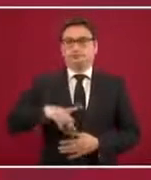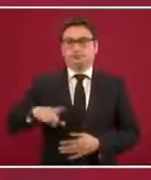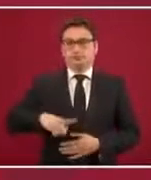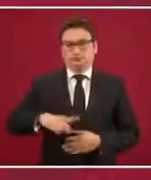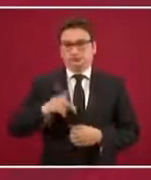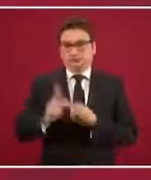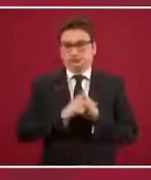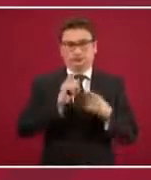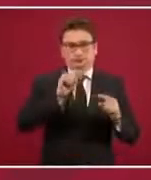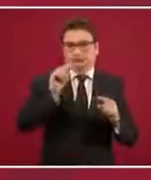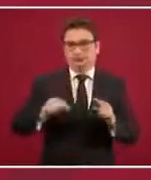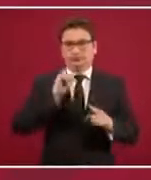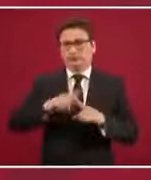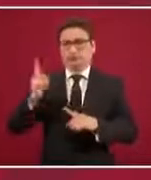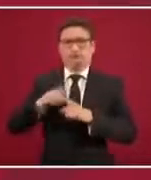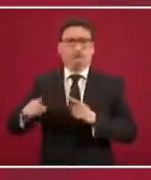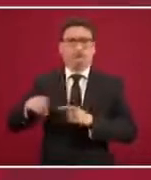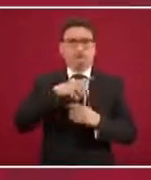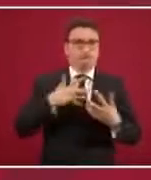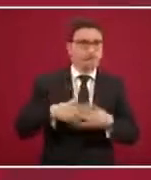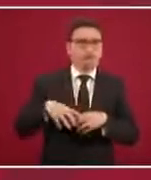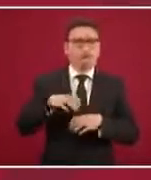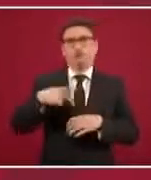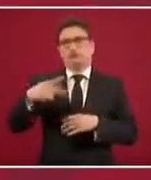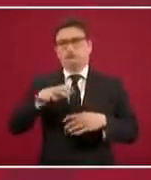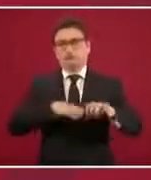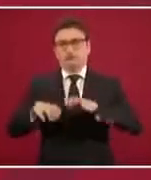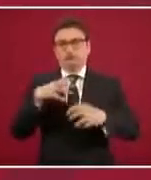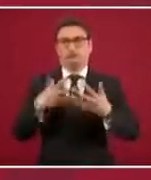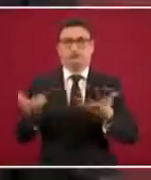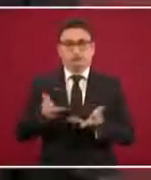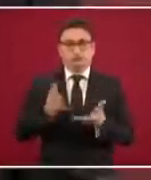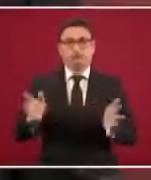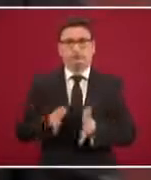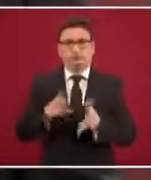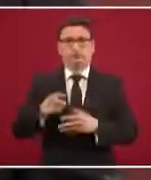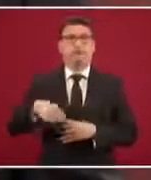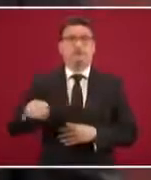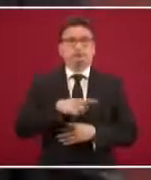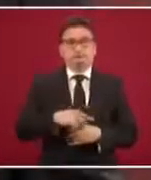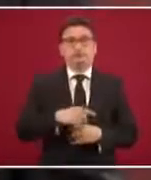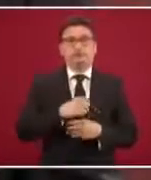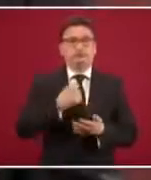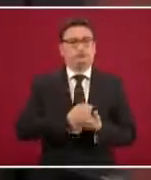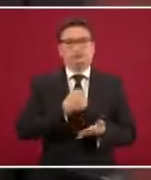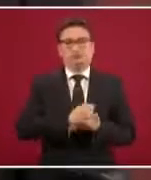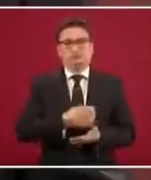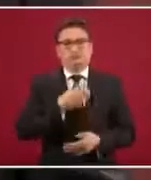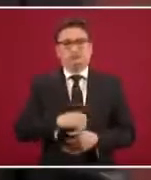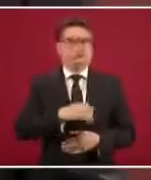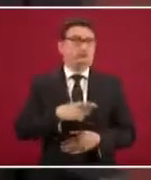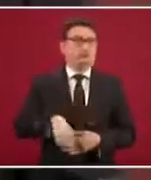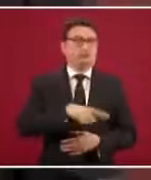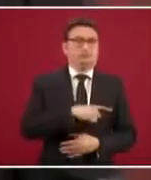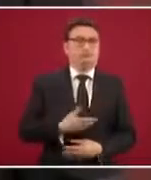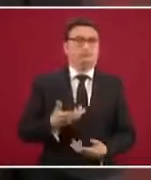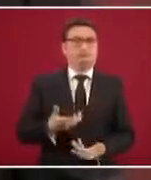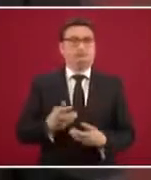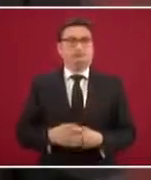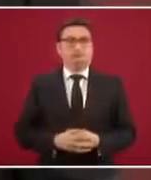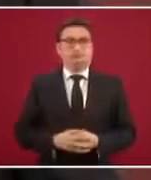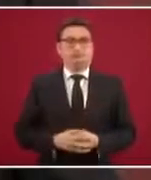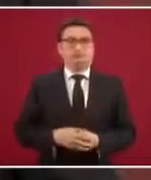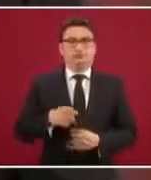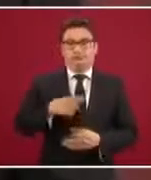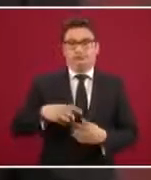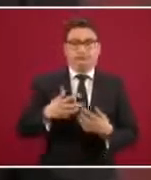que producen o sus empresas producen, que no obliguen a que